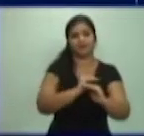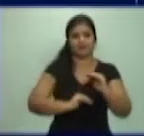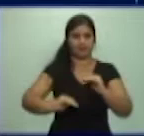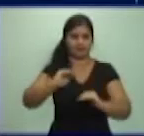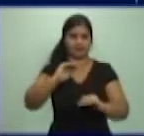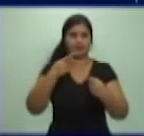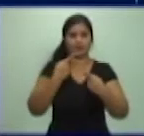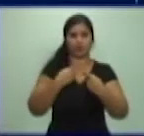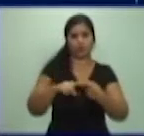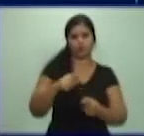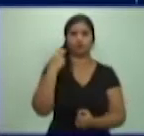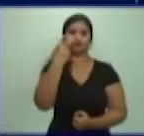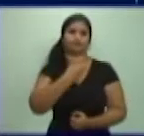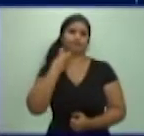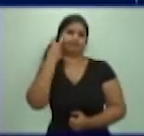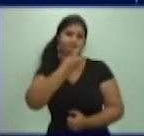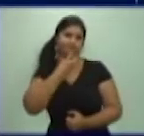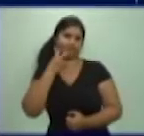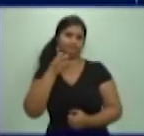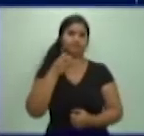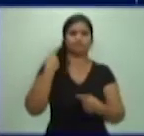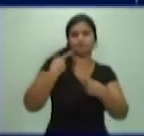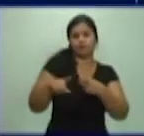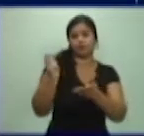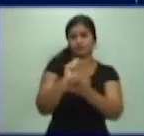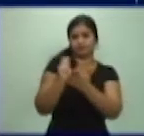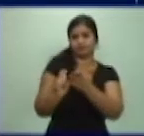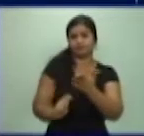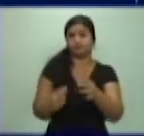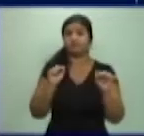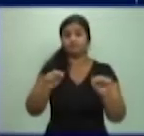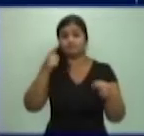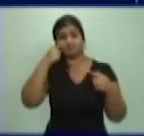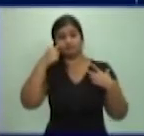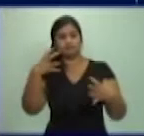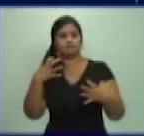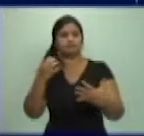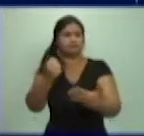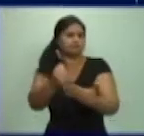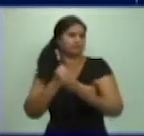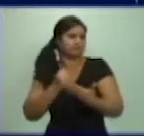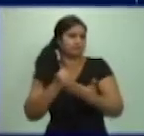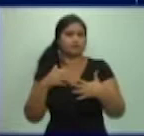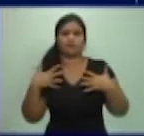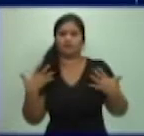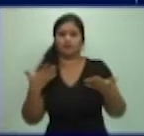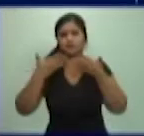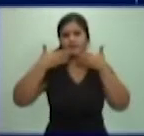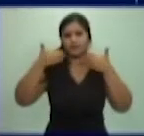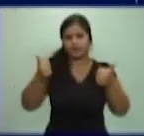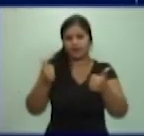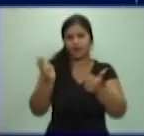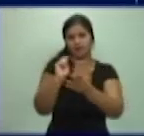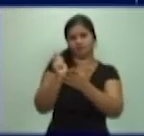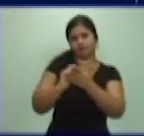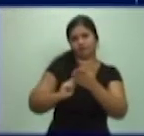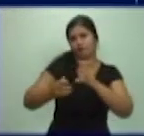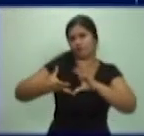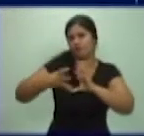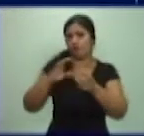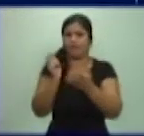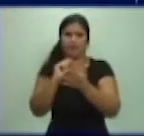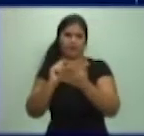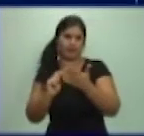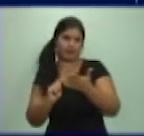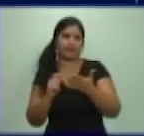expresión oral y la expresión escrita, que por supuesto nos ayuda a mejorar nuestra ortografía, pero a mejorar el